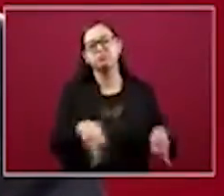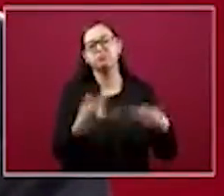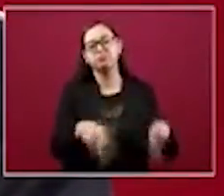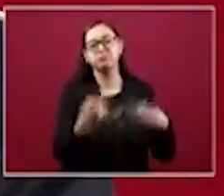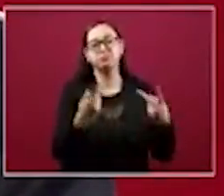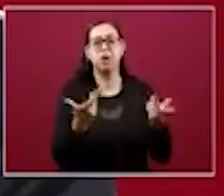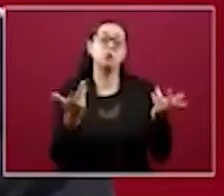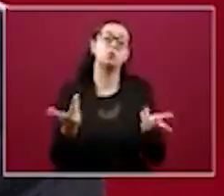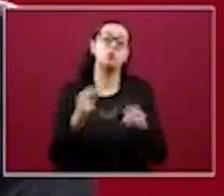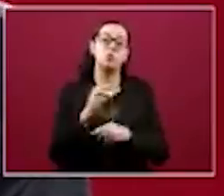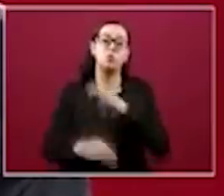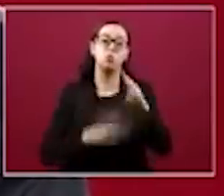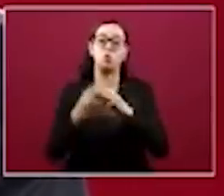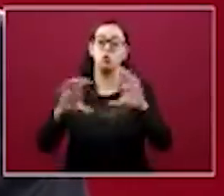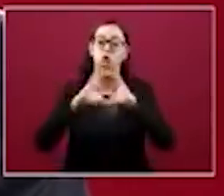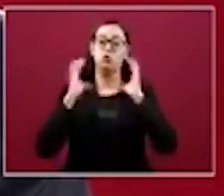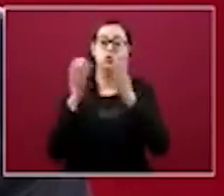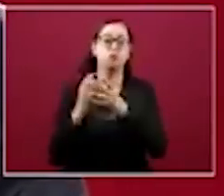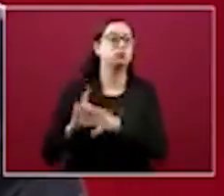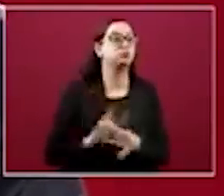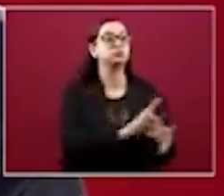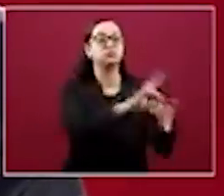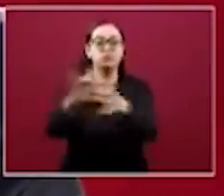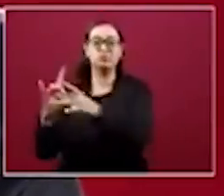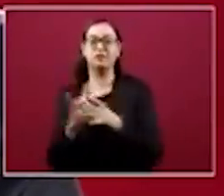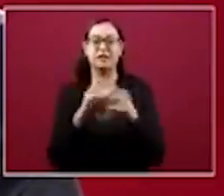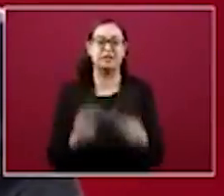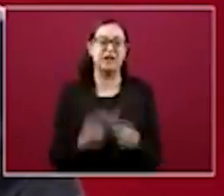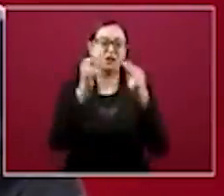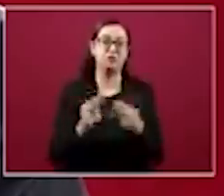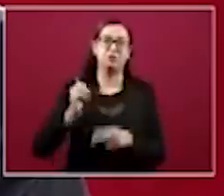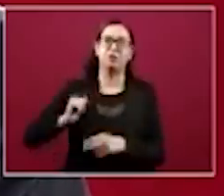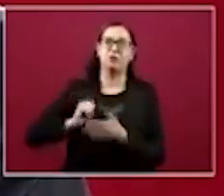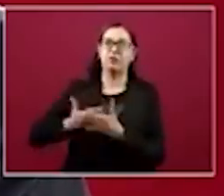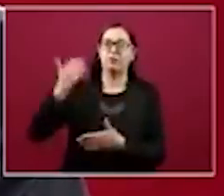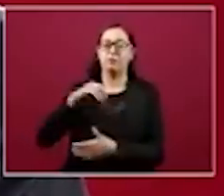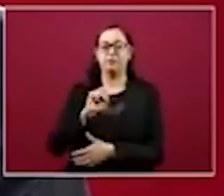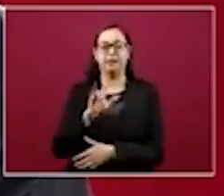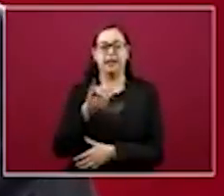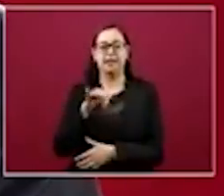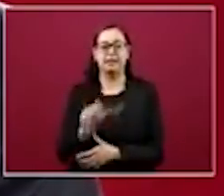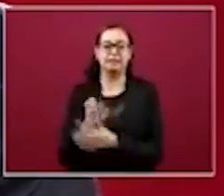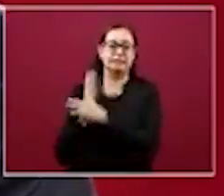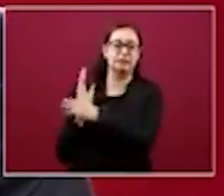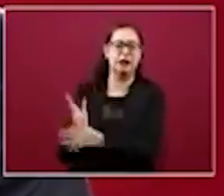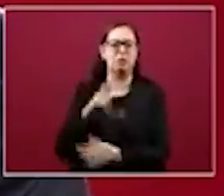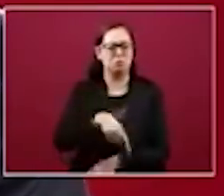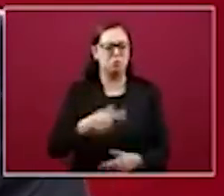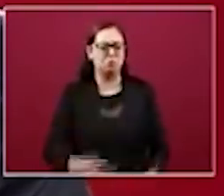en un mundo globalizado, pues eso decía Aspe desde la época de Salinas, se puede comprar